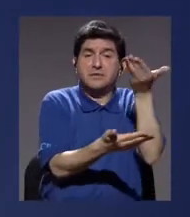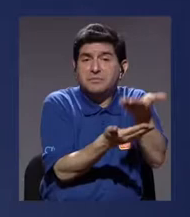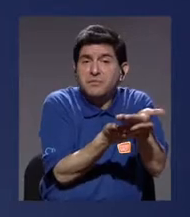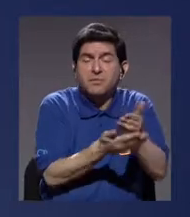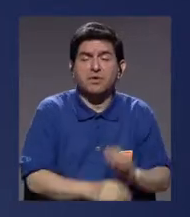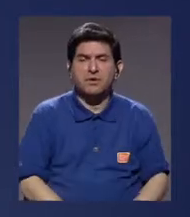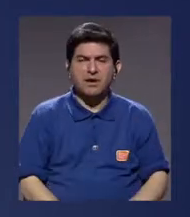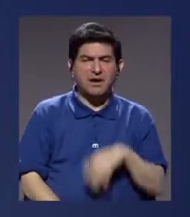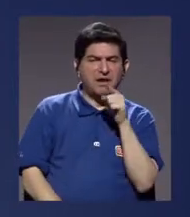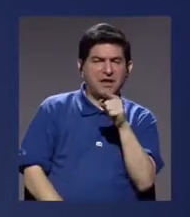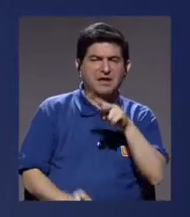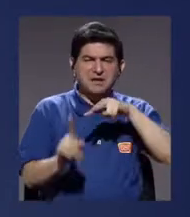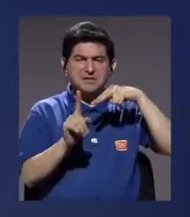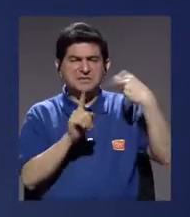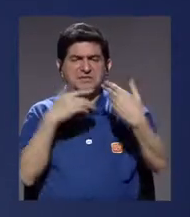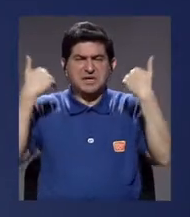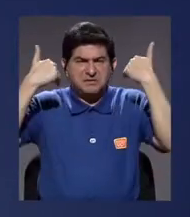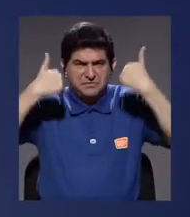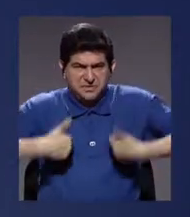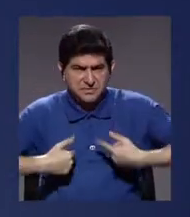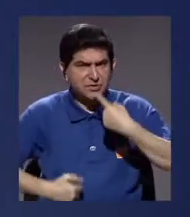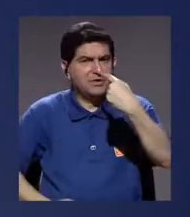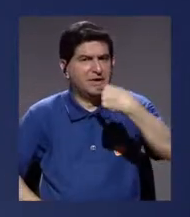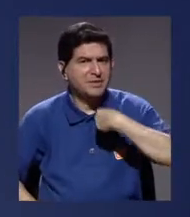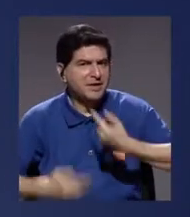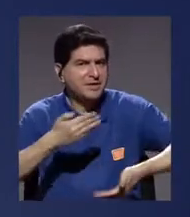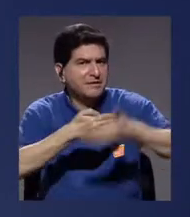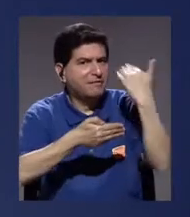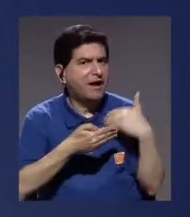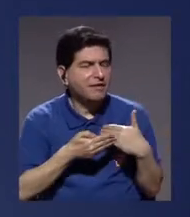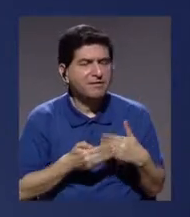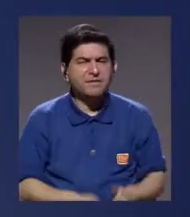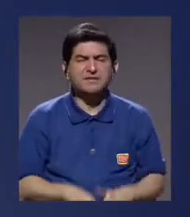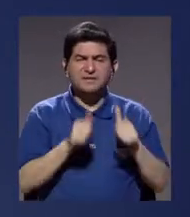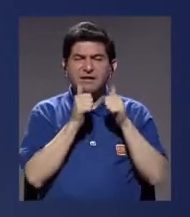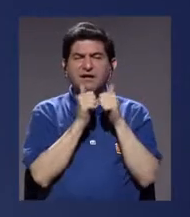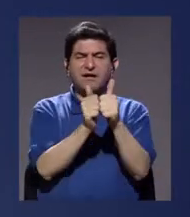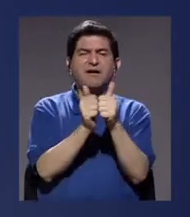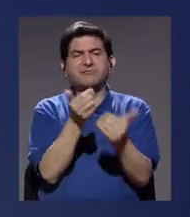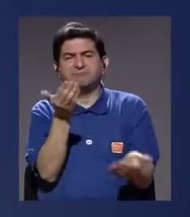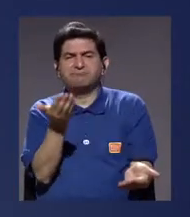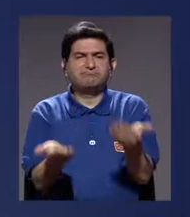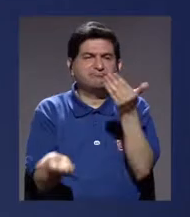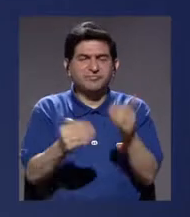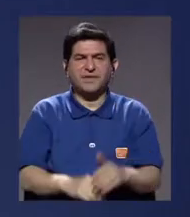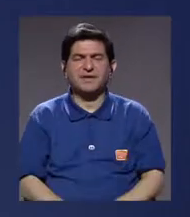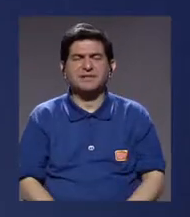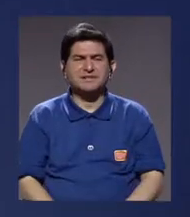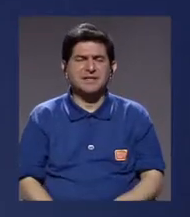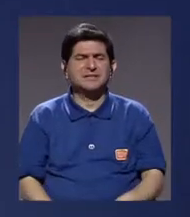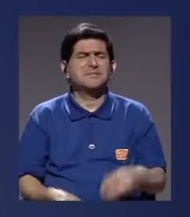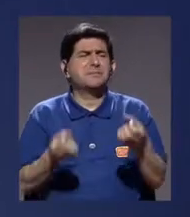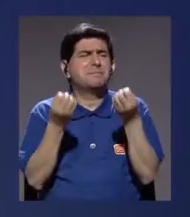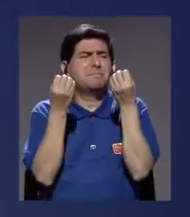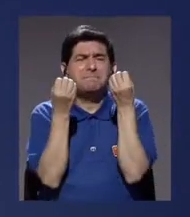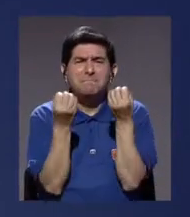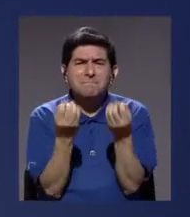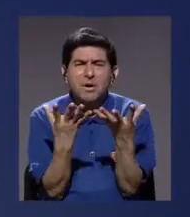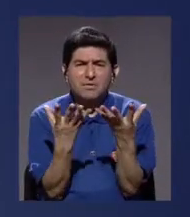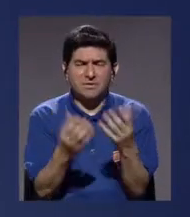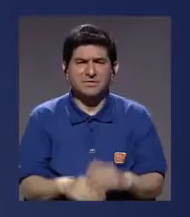que esa visión humanitaria que usted me plantea, sí, va acompañada sobre todo de una gran